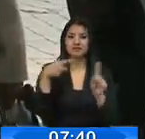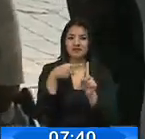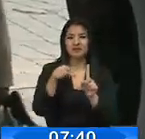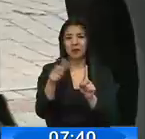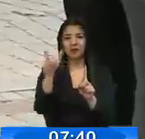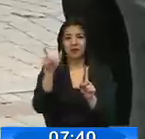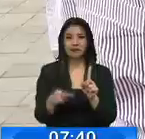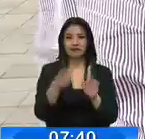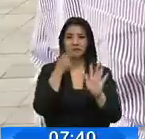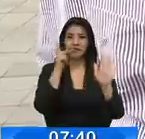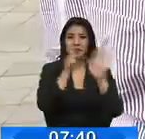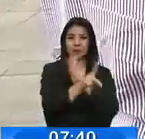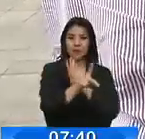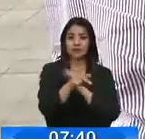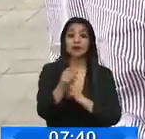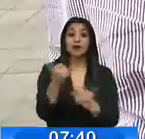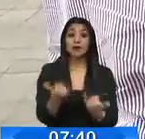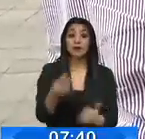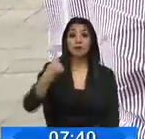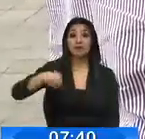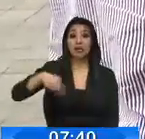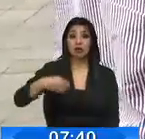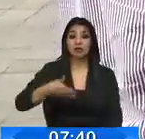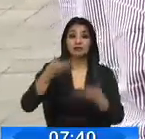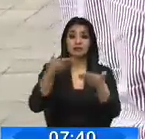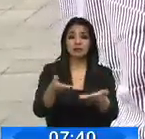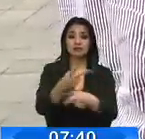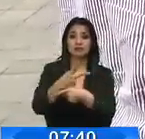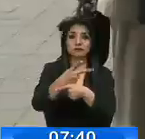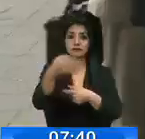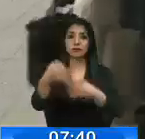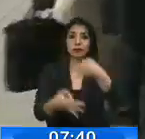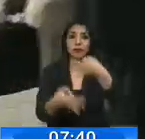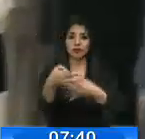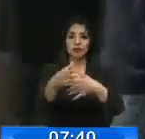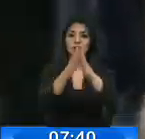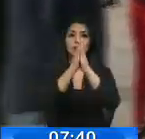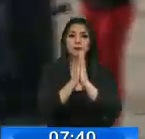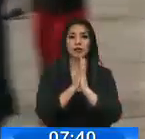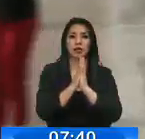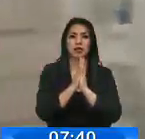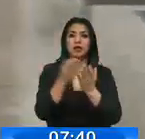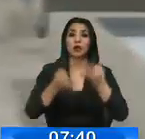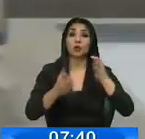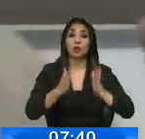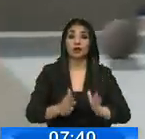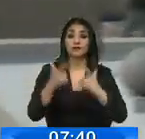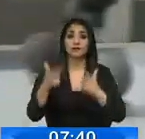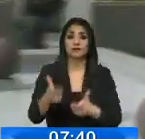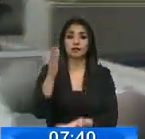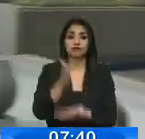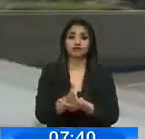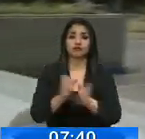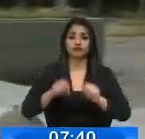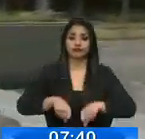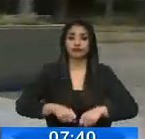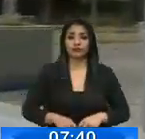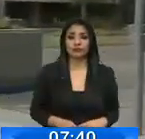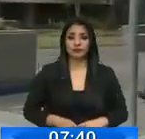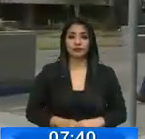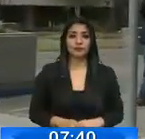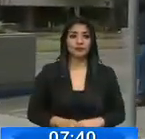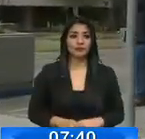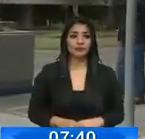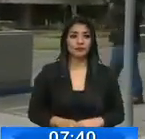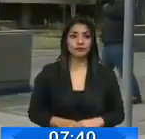los denunciantes, este miércoles presentarán ante el Consejo de la Judicatura el pedido para la suspensión de jueces y fiscales. Informó Javier